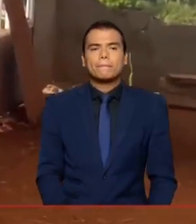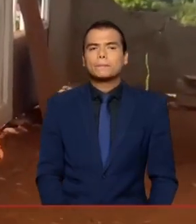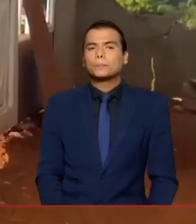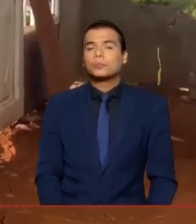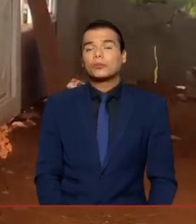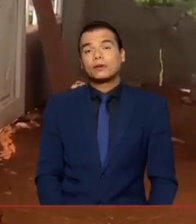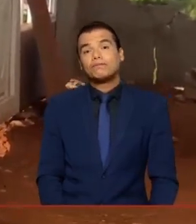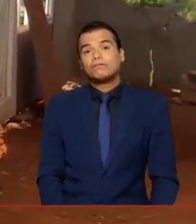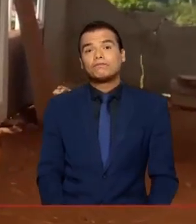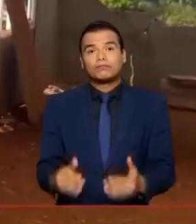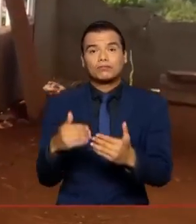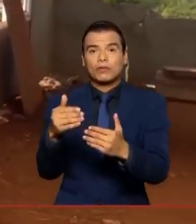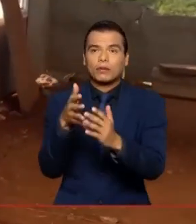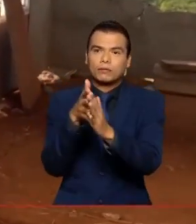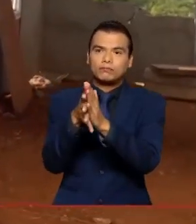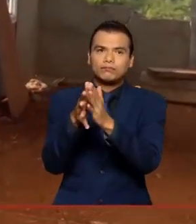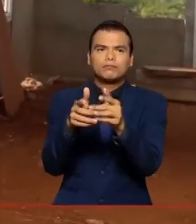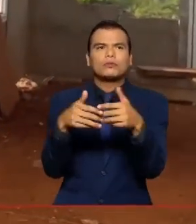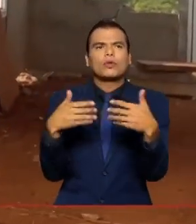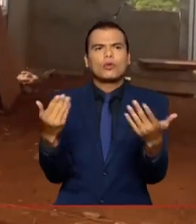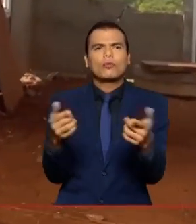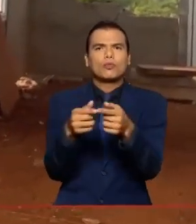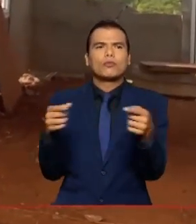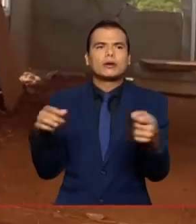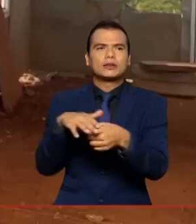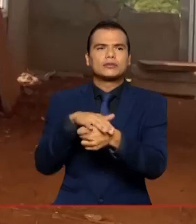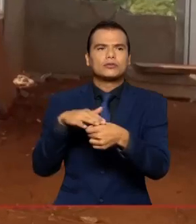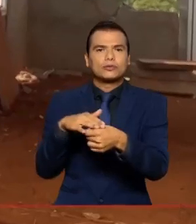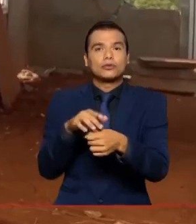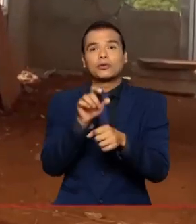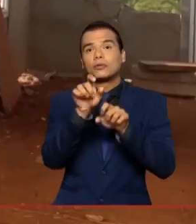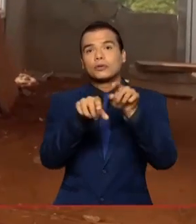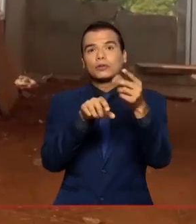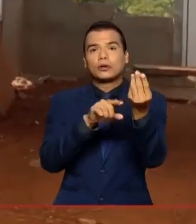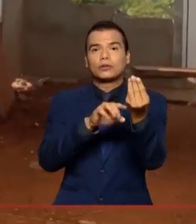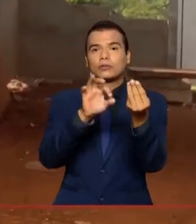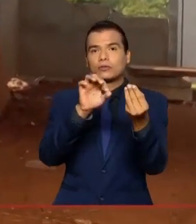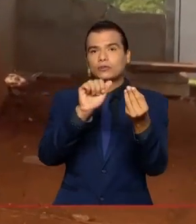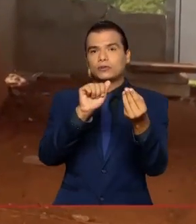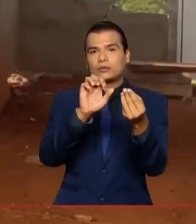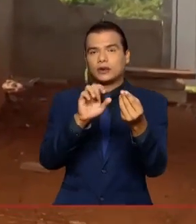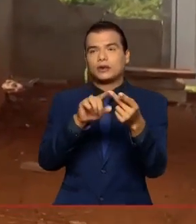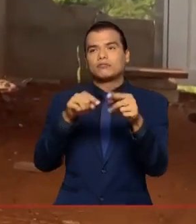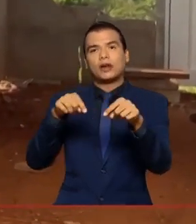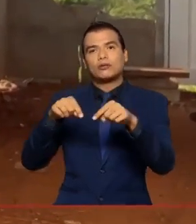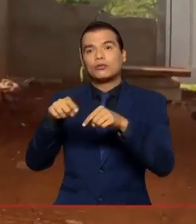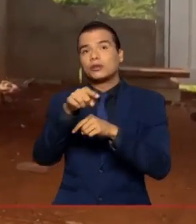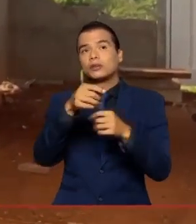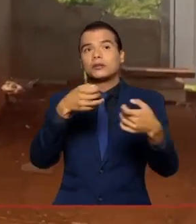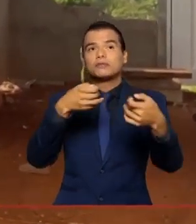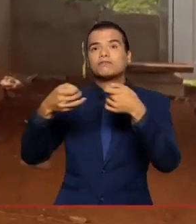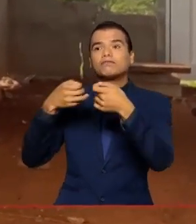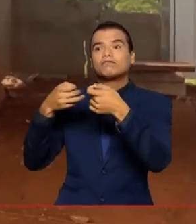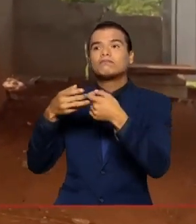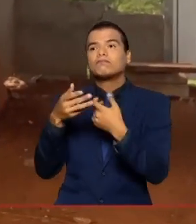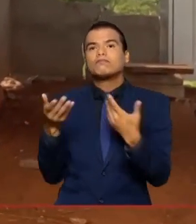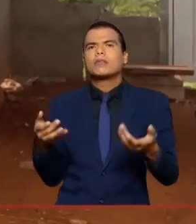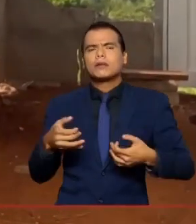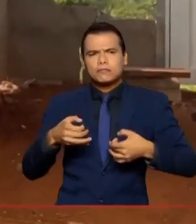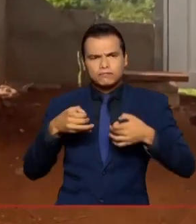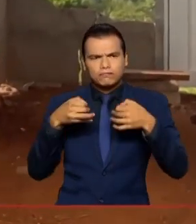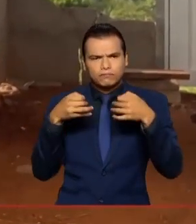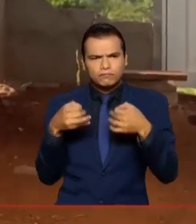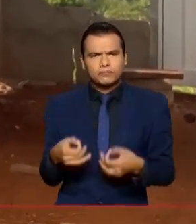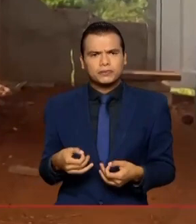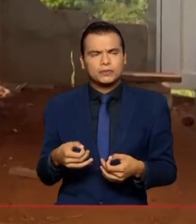Bueno, pues nosotros haremos seguimiento a esta situación, consultaremos a la SAE y a las autoridades competentes para que nos den esa respuesta frente